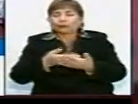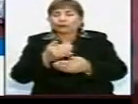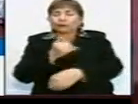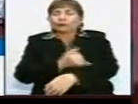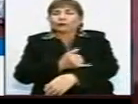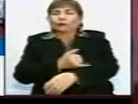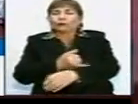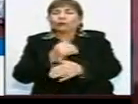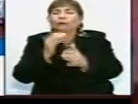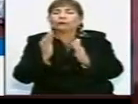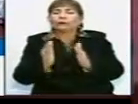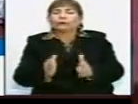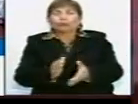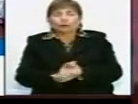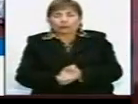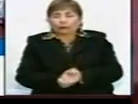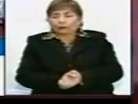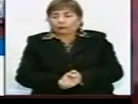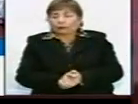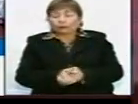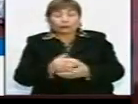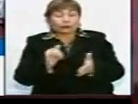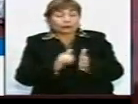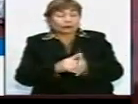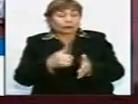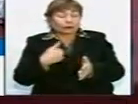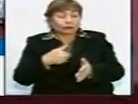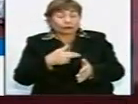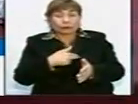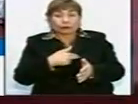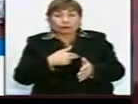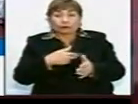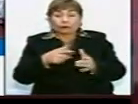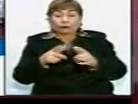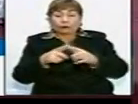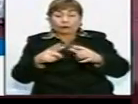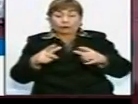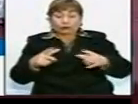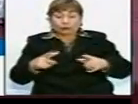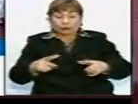pero tiene una gran falencia que nuestros gobiernos locales